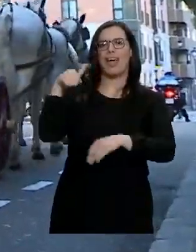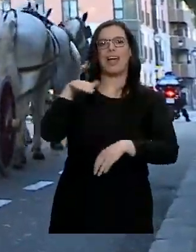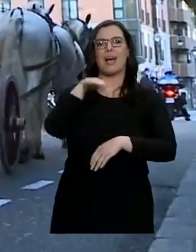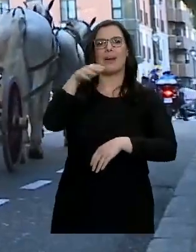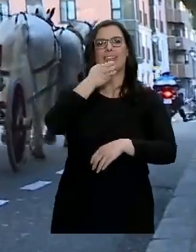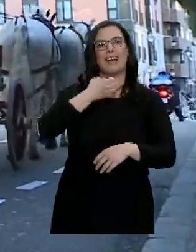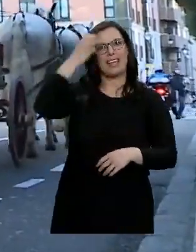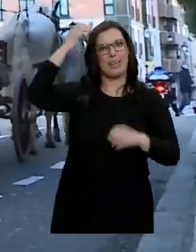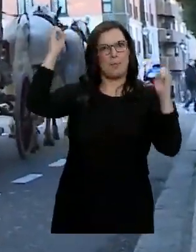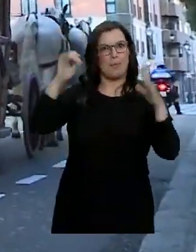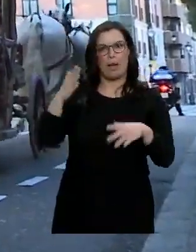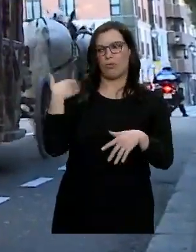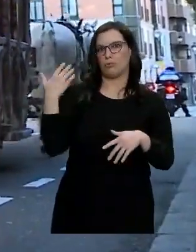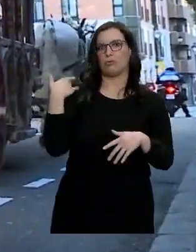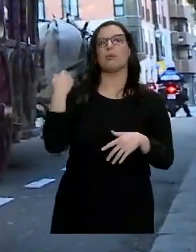entre ellos el de Valladolid.